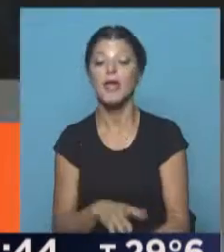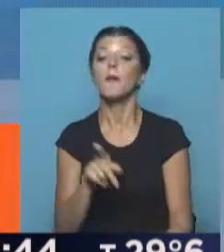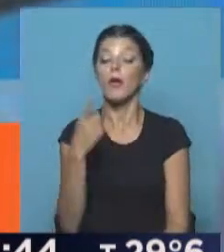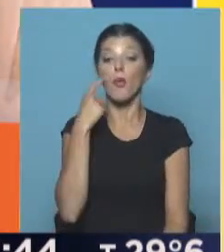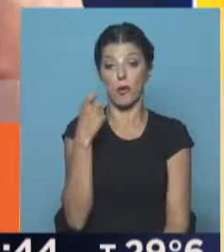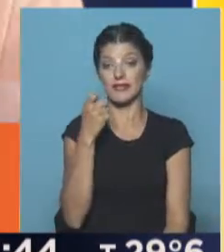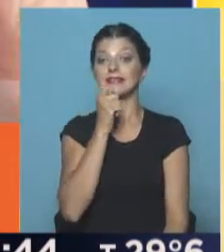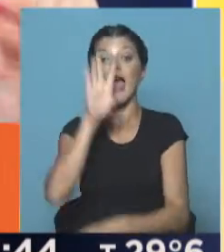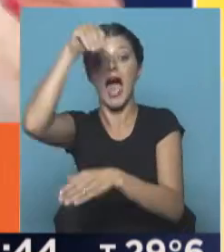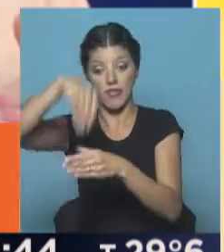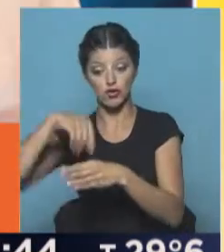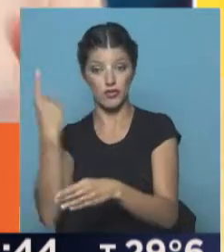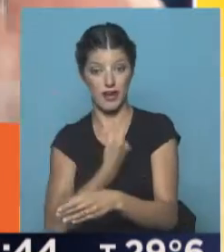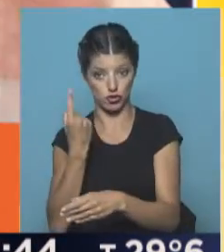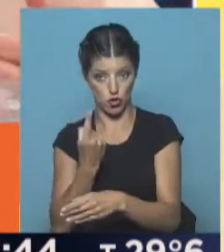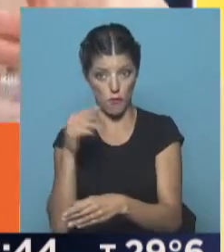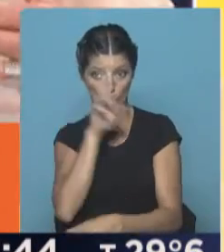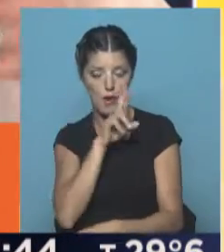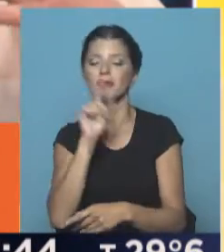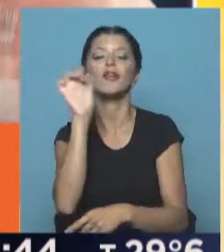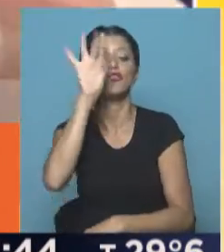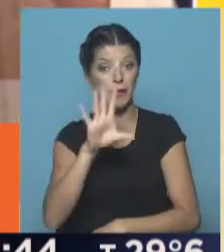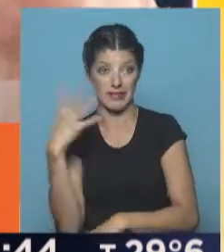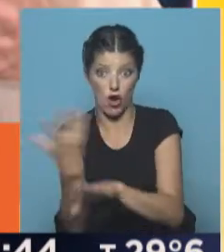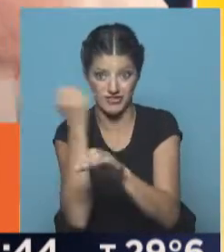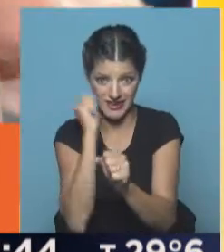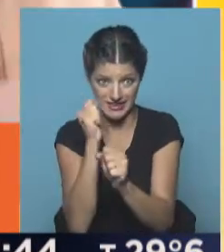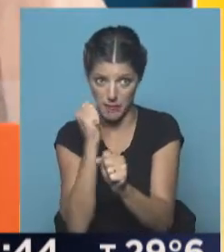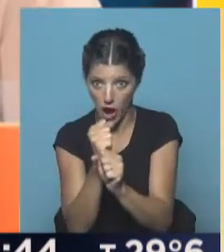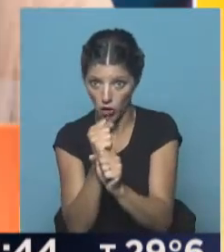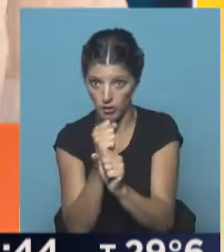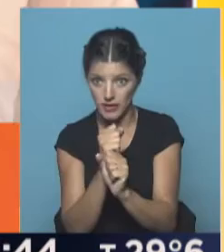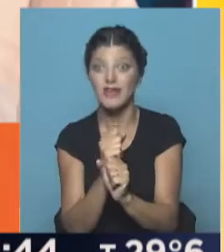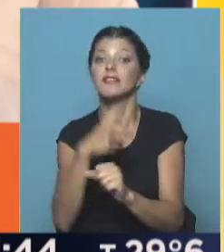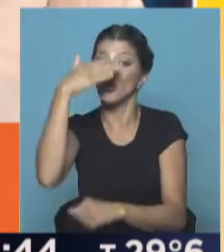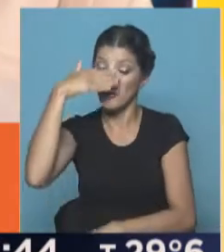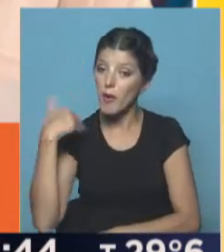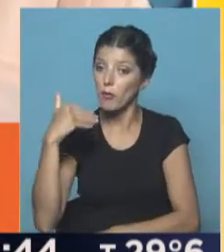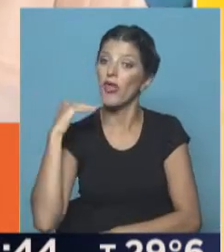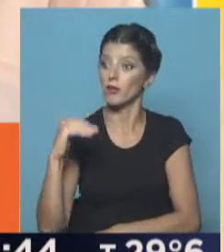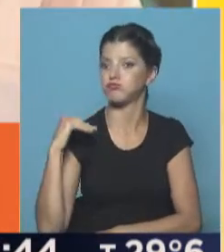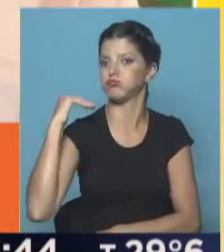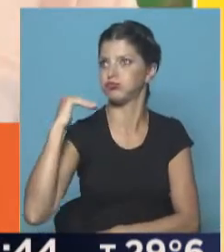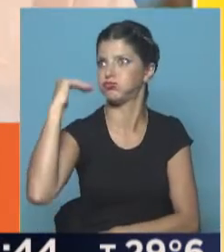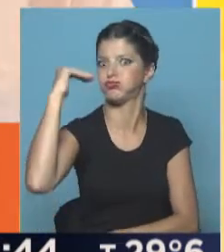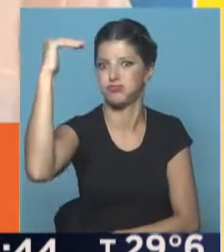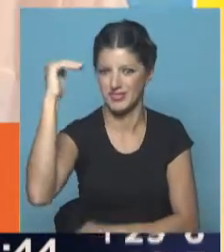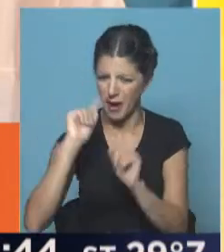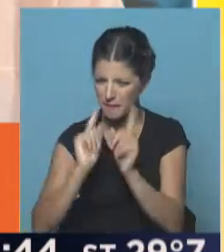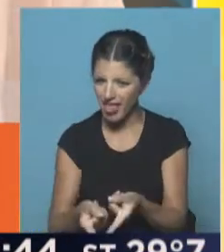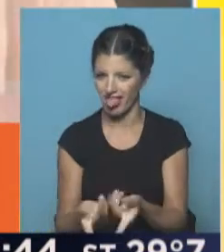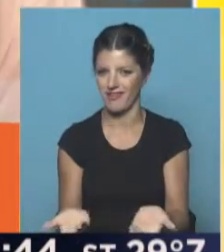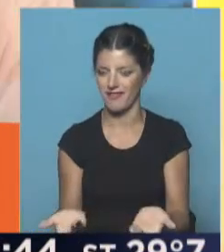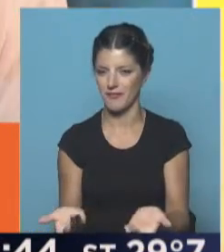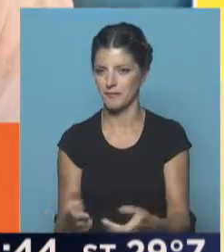mujeres en los directorios, porque el problema no es solo llegar a trabajar, sino llegar y acceder a los puestos, digamos, de mayor